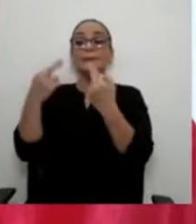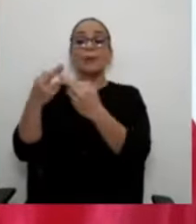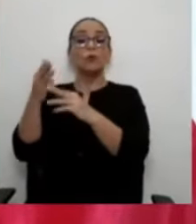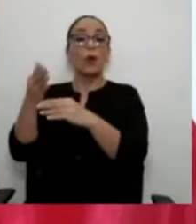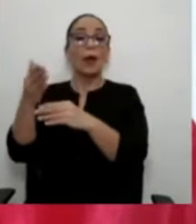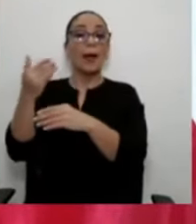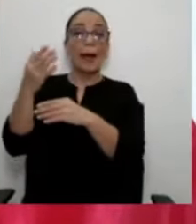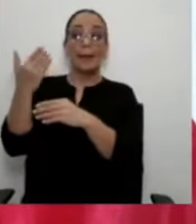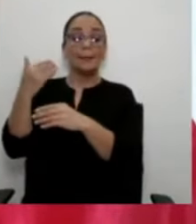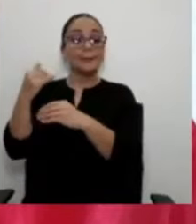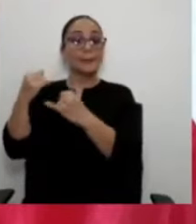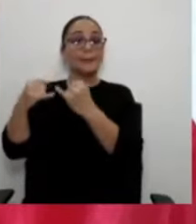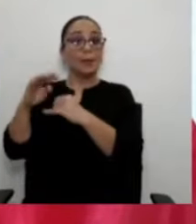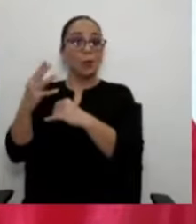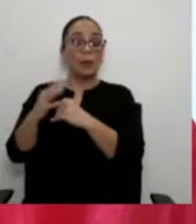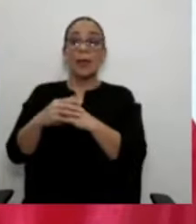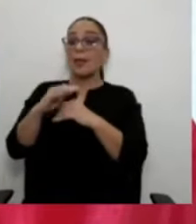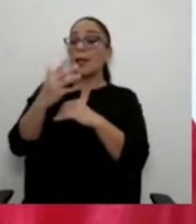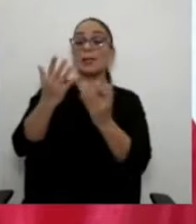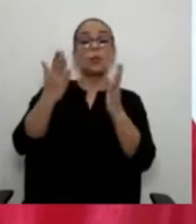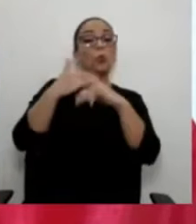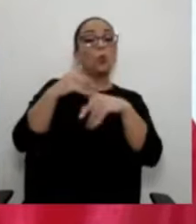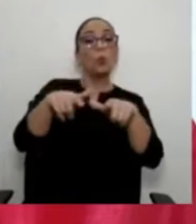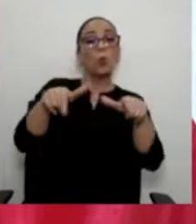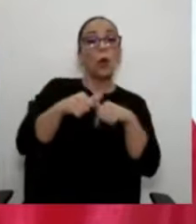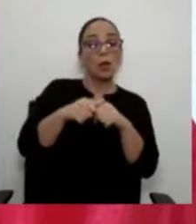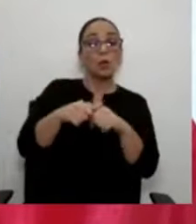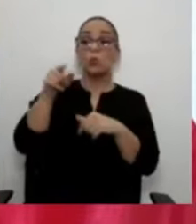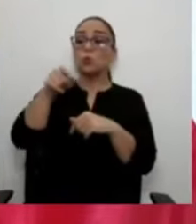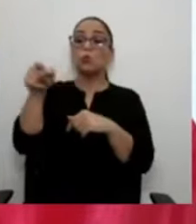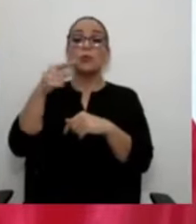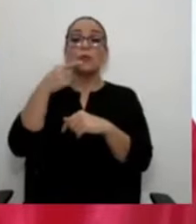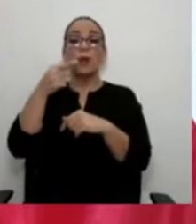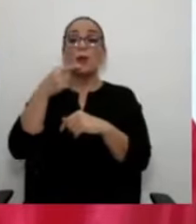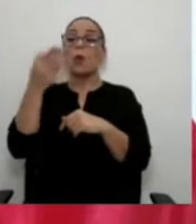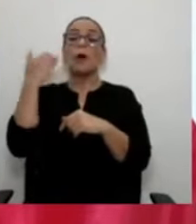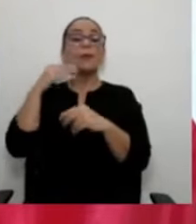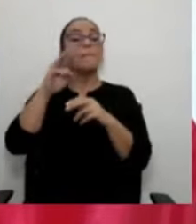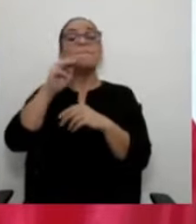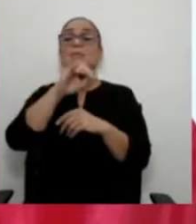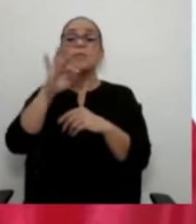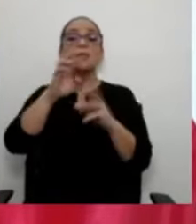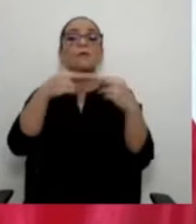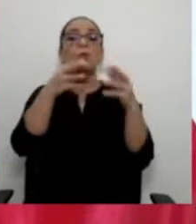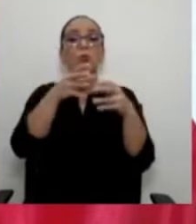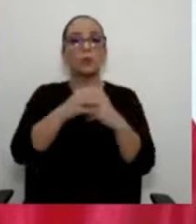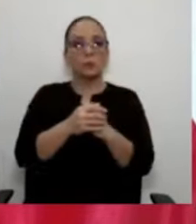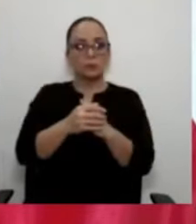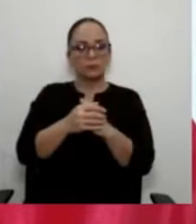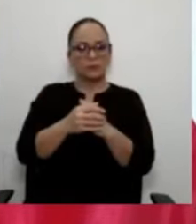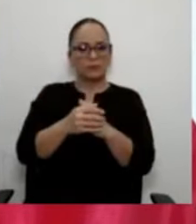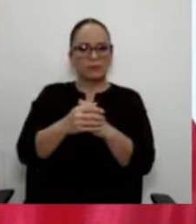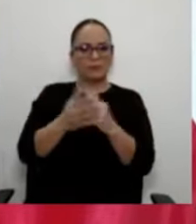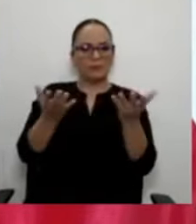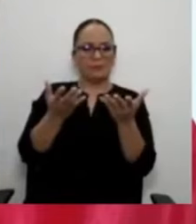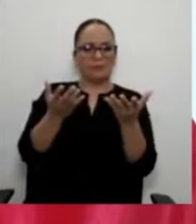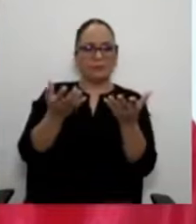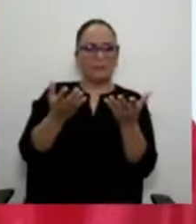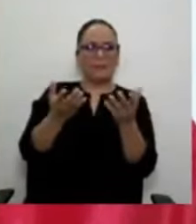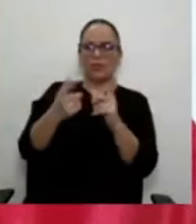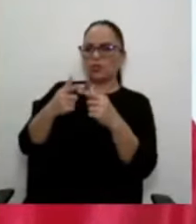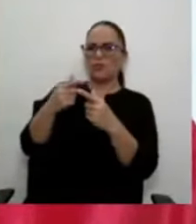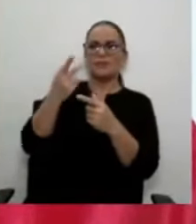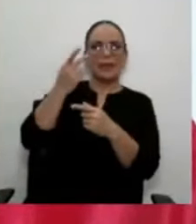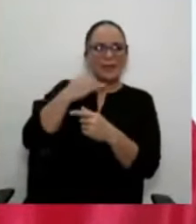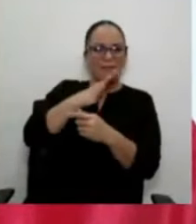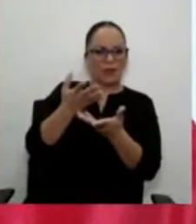sesión, ustedes señalaron que la sesión sería en el MISIT. O sea, está diciendo, no sabemos si era en el MISIT, pero señalaron que iba a ser en el MISIT. Vea, don